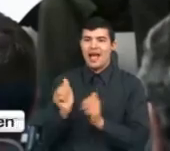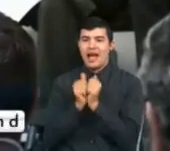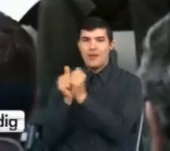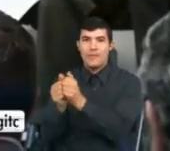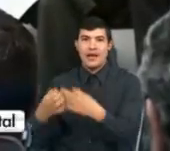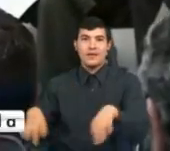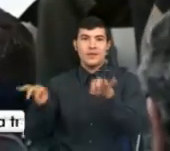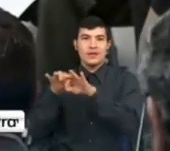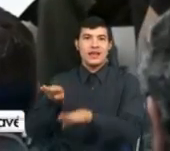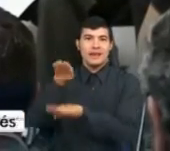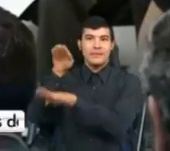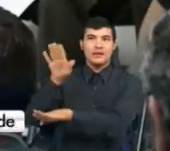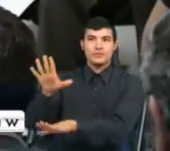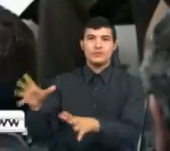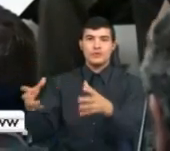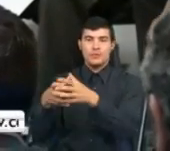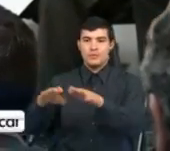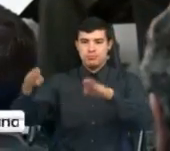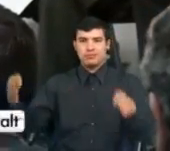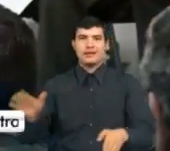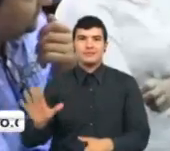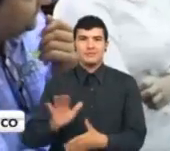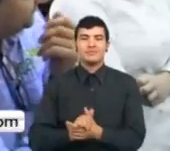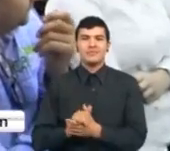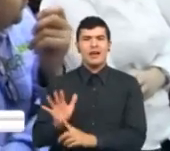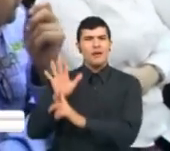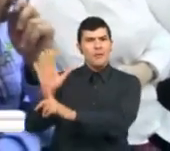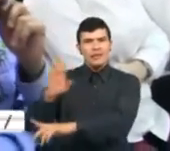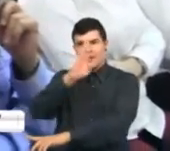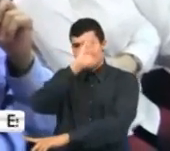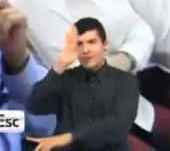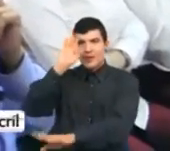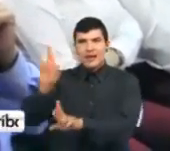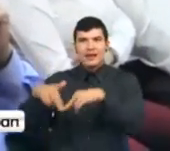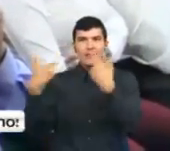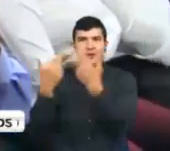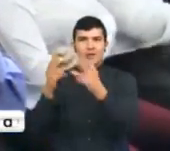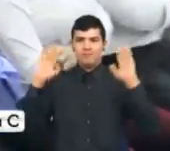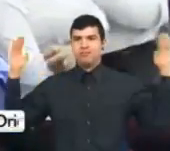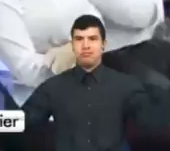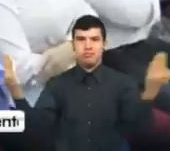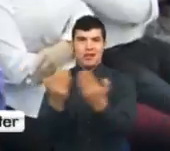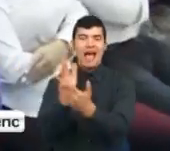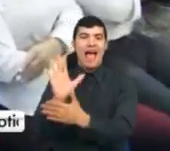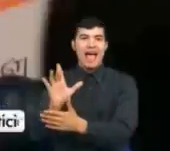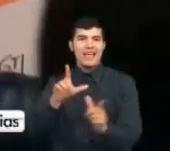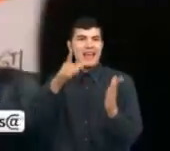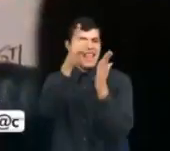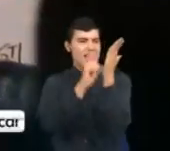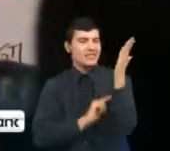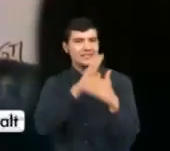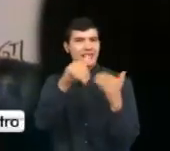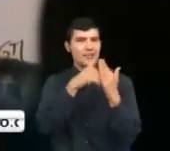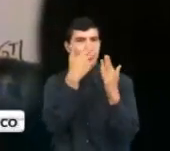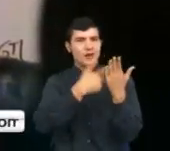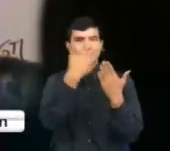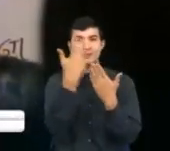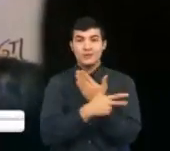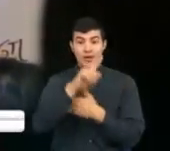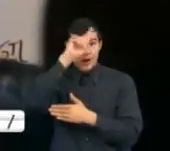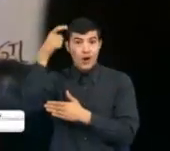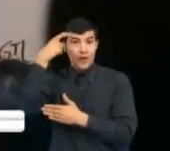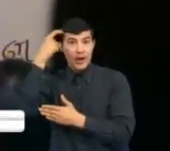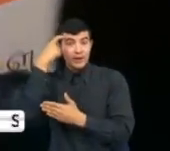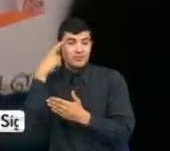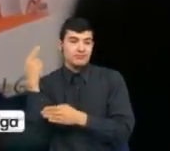una importante representación de la bancada parlamentaria, presentó a los sangileños reunidos en el Auditorio Mayor de la CAS un listado de los proyectos que desde la gobernación